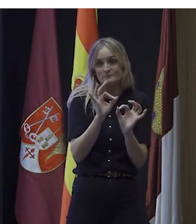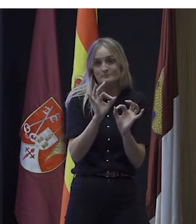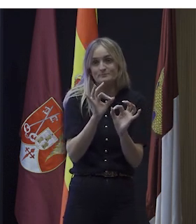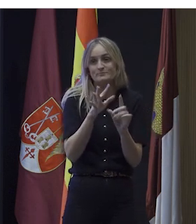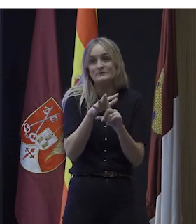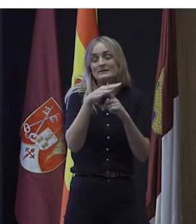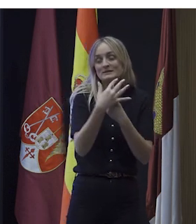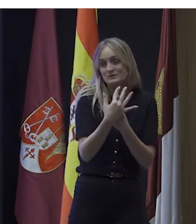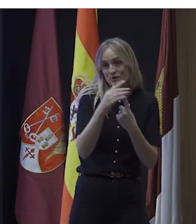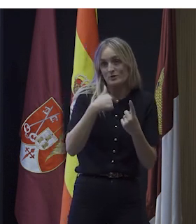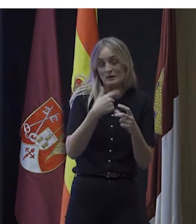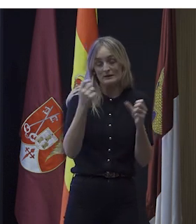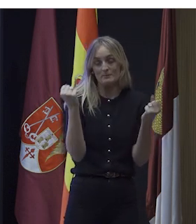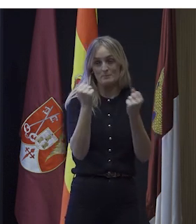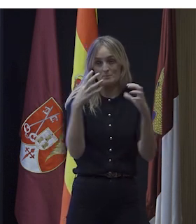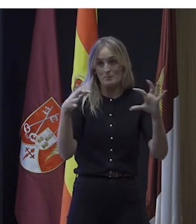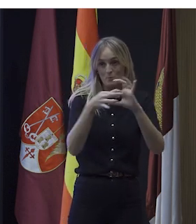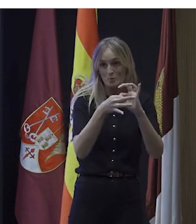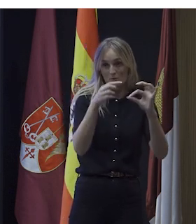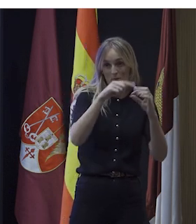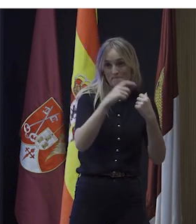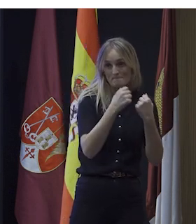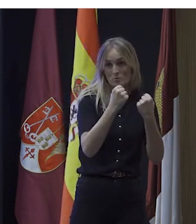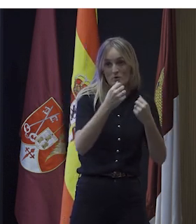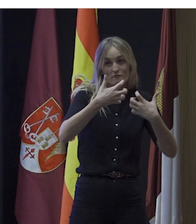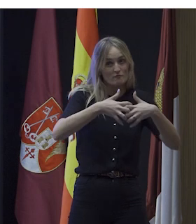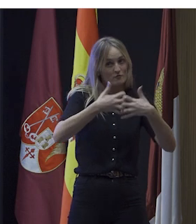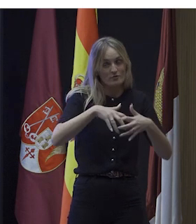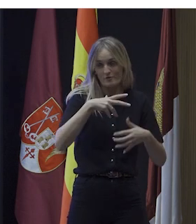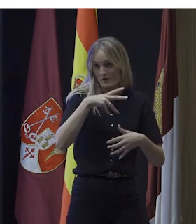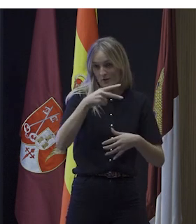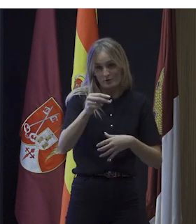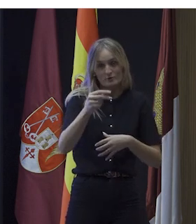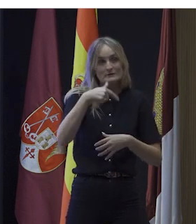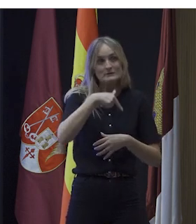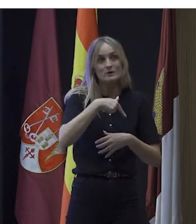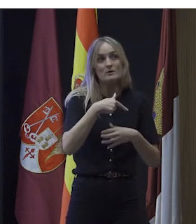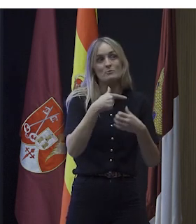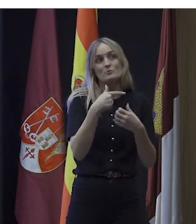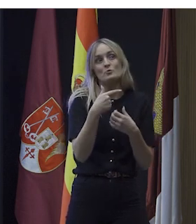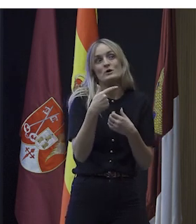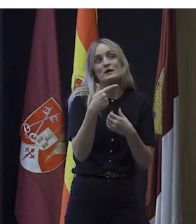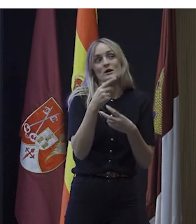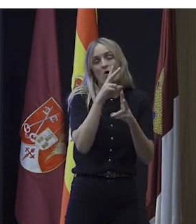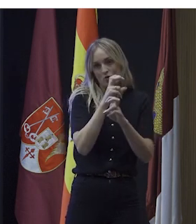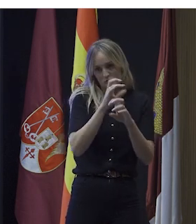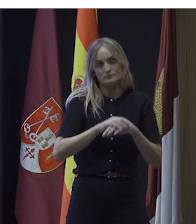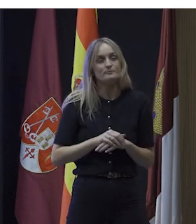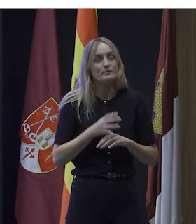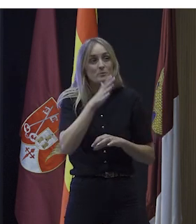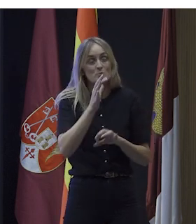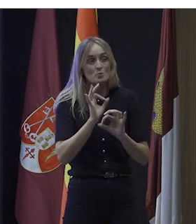ocasiona una zona del pulmón que no está funcionando y si es una zona muy importante, pues puede ser un cuadro muy grave.